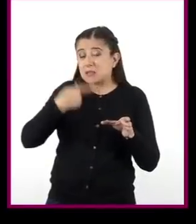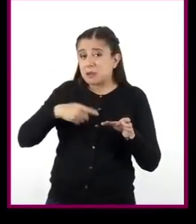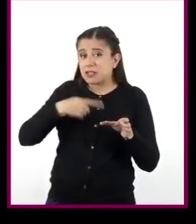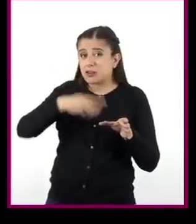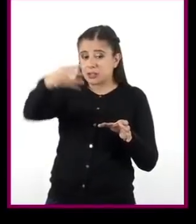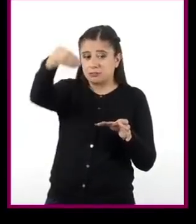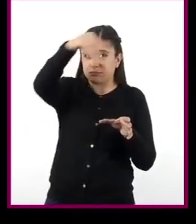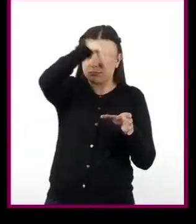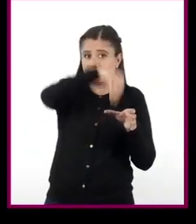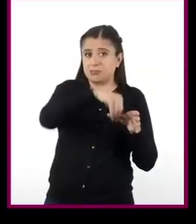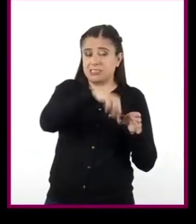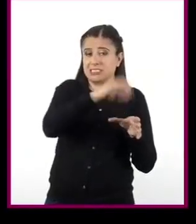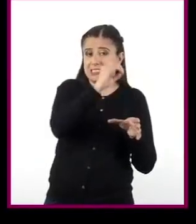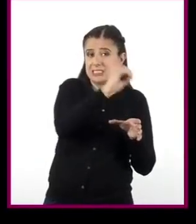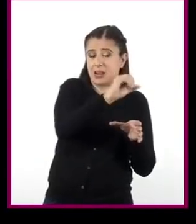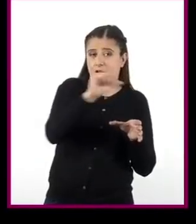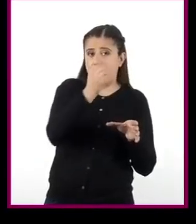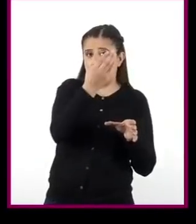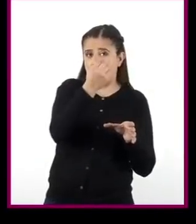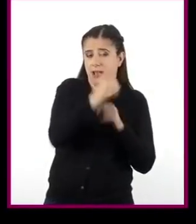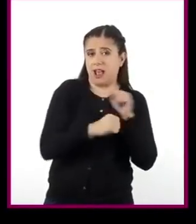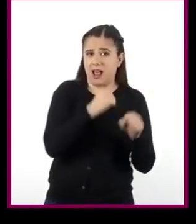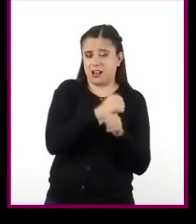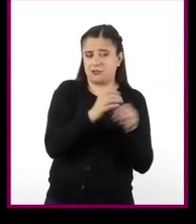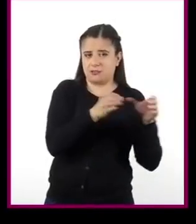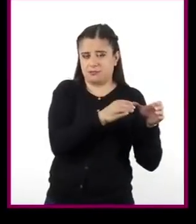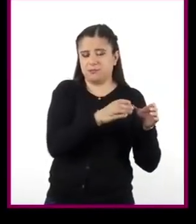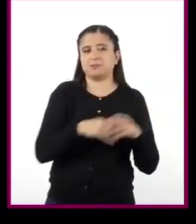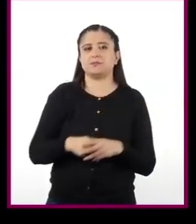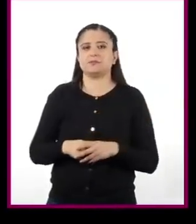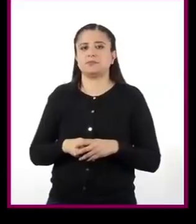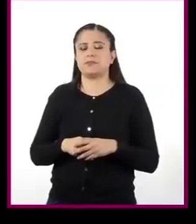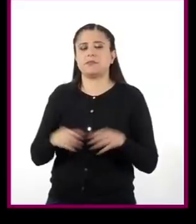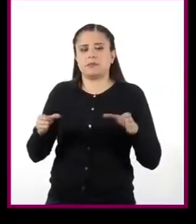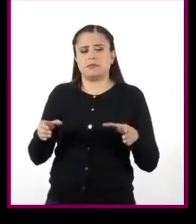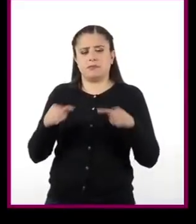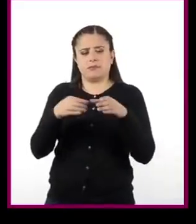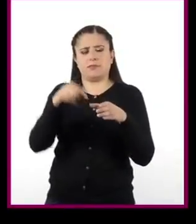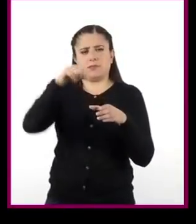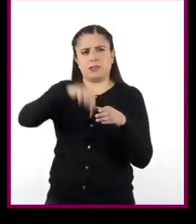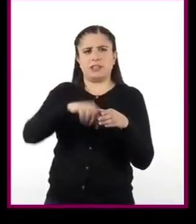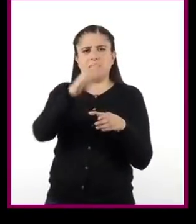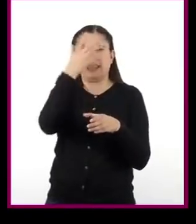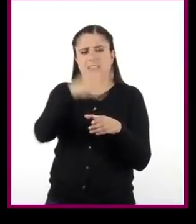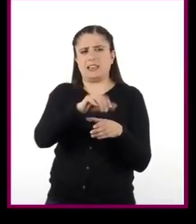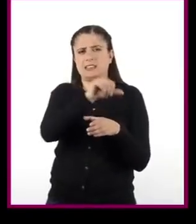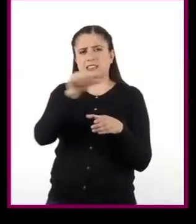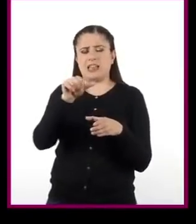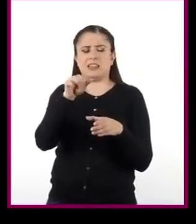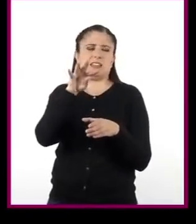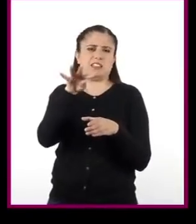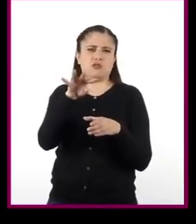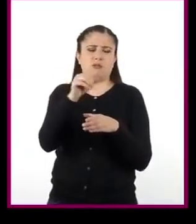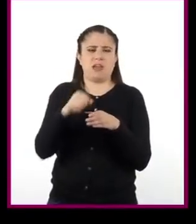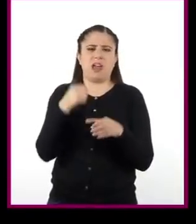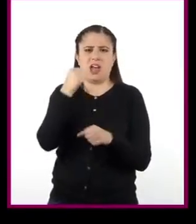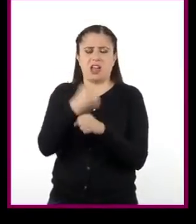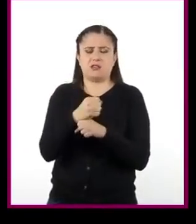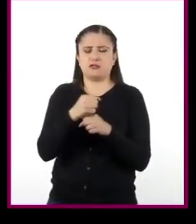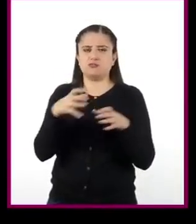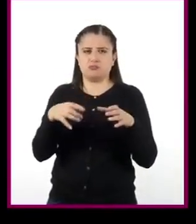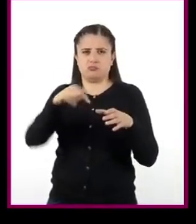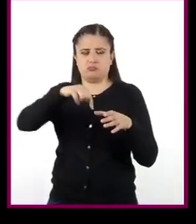en total que tienen entre 0 y 9 años. Vamos a ver cuántas personas tienen entre 10 y 19 años. Muy